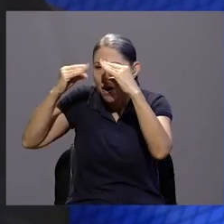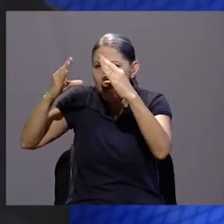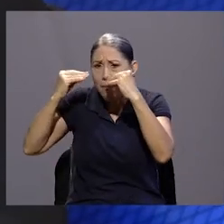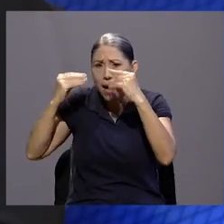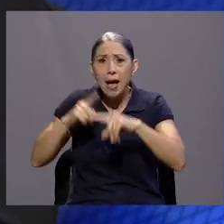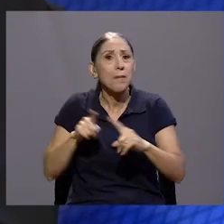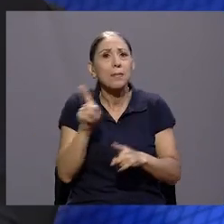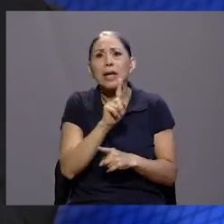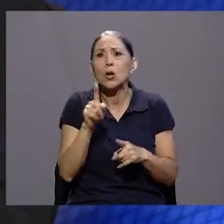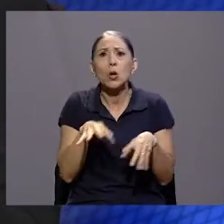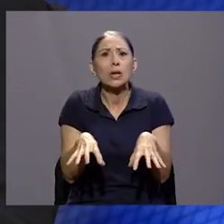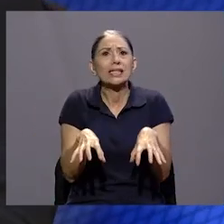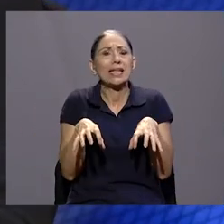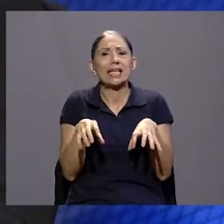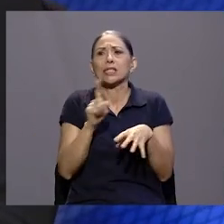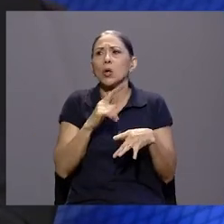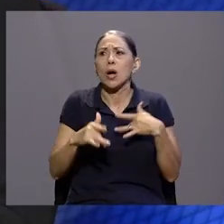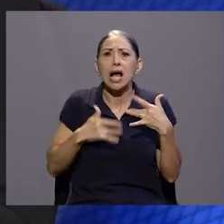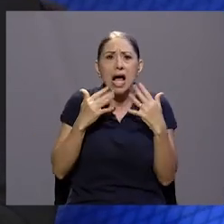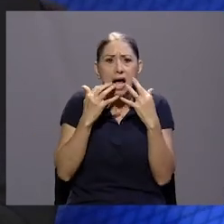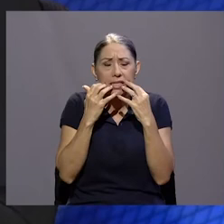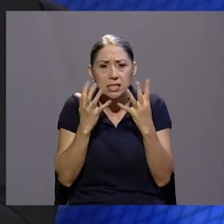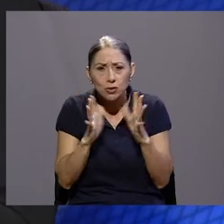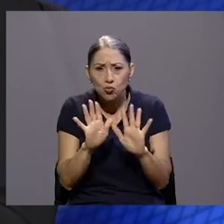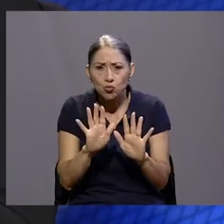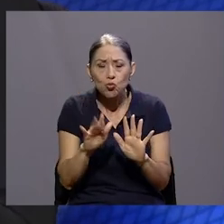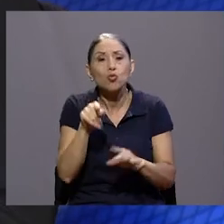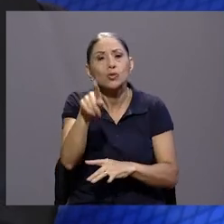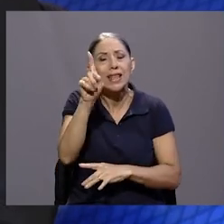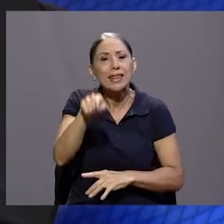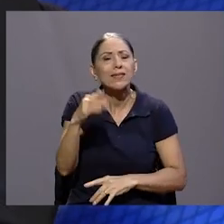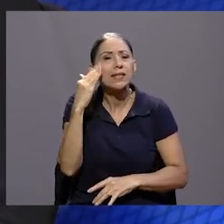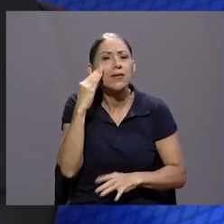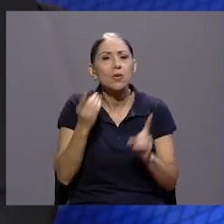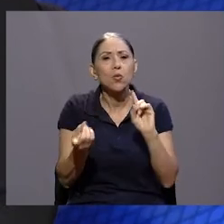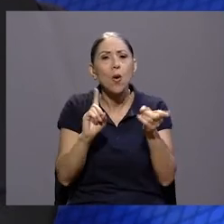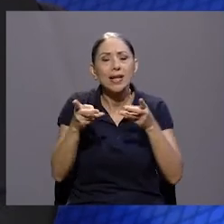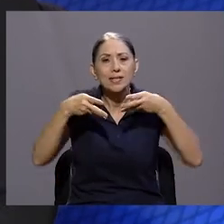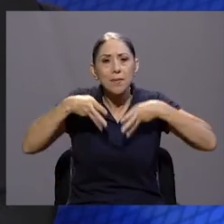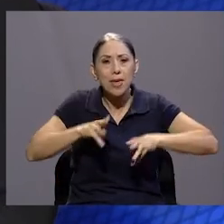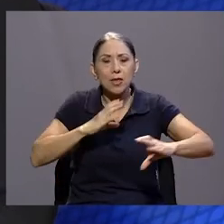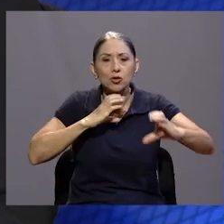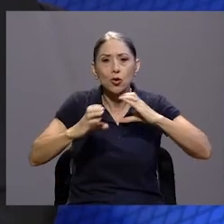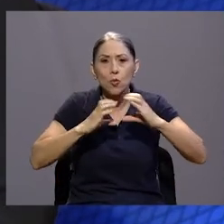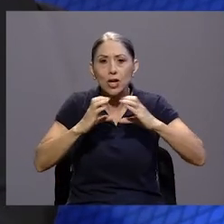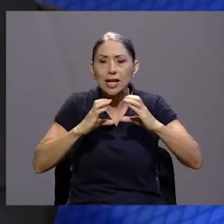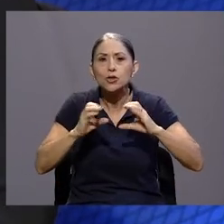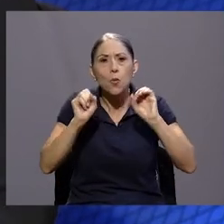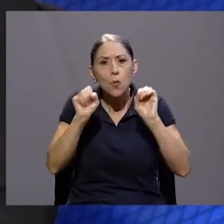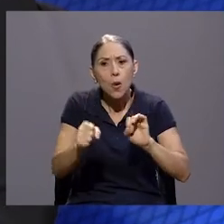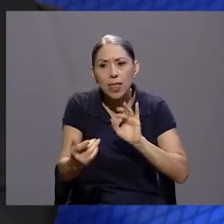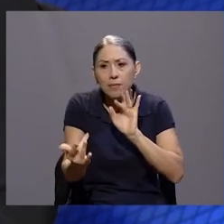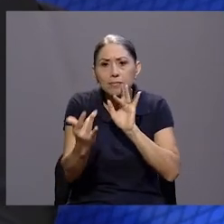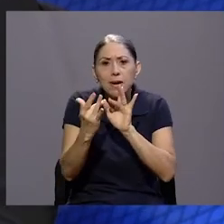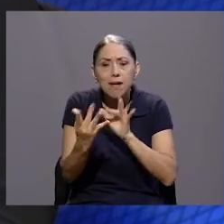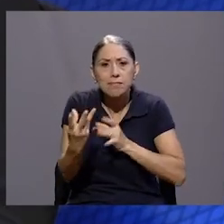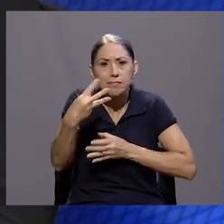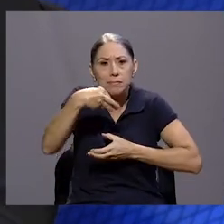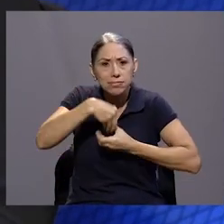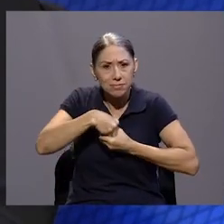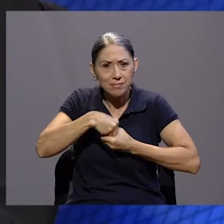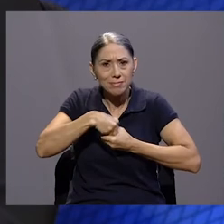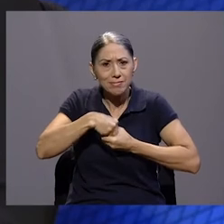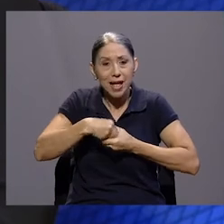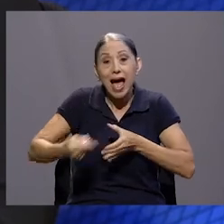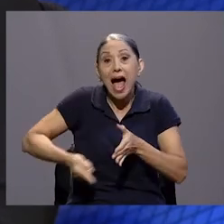entonces también es eso identifique los medios de comunicación que usted está también trayendo a su vida y las personas que a veces sin conocimiento de